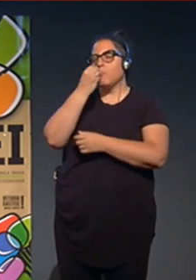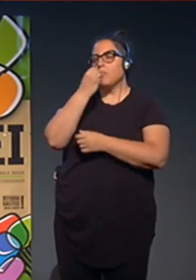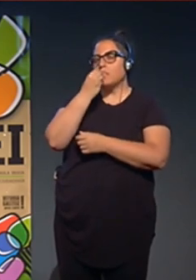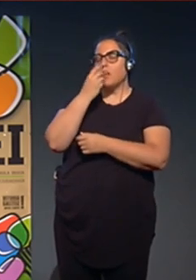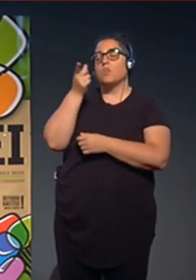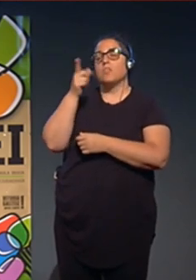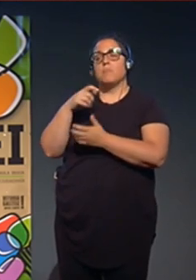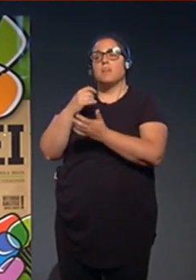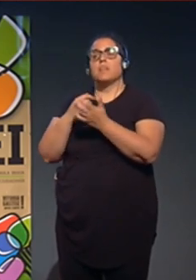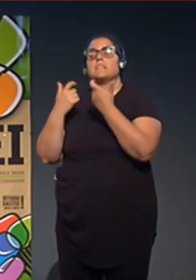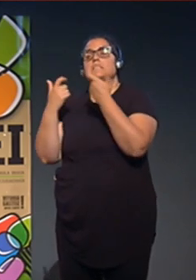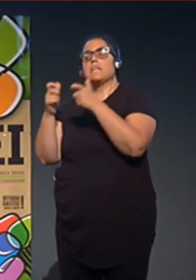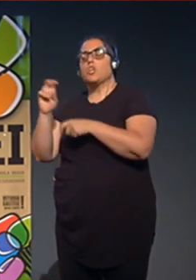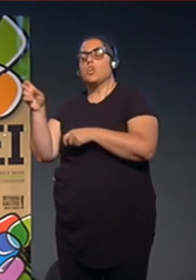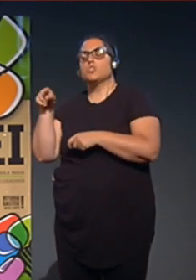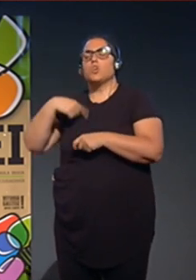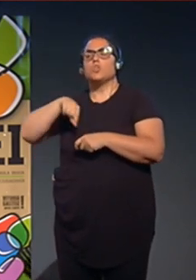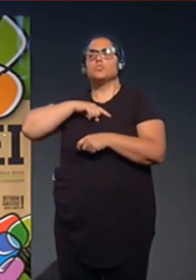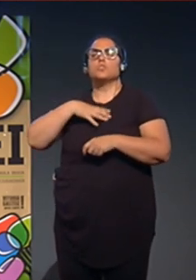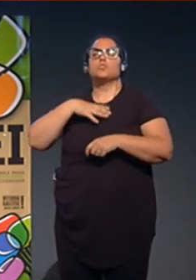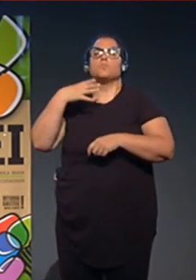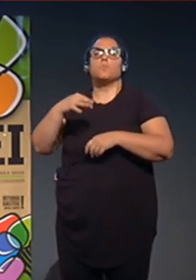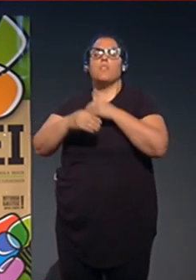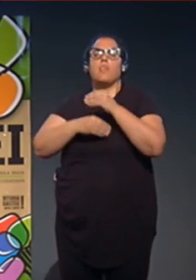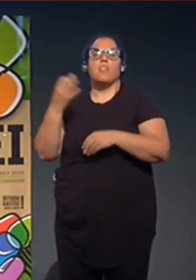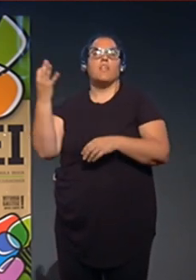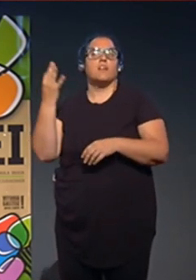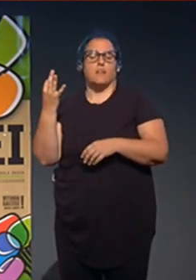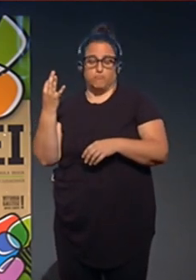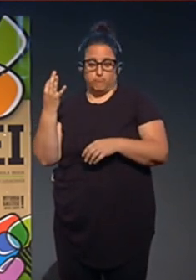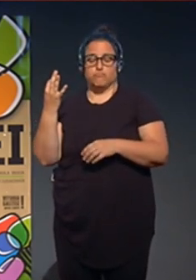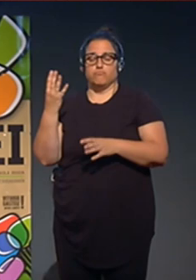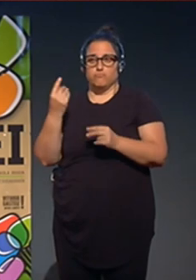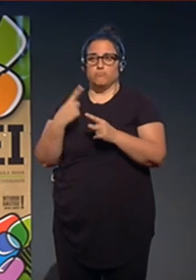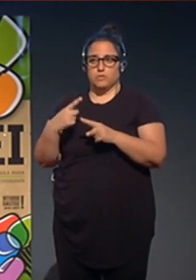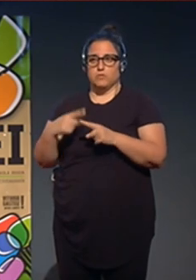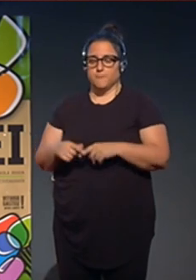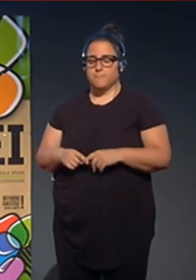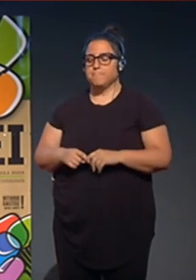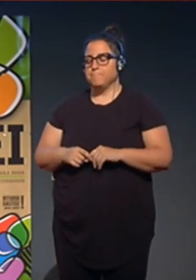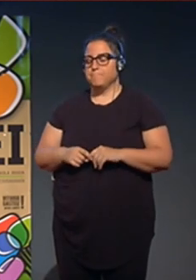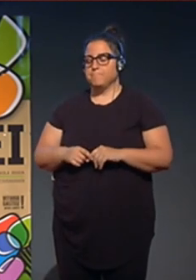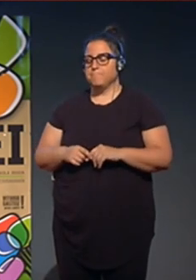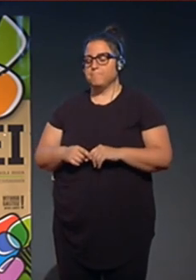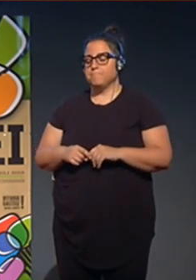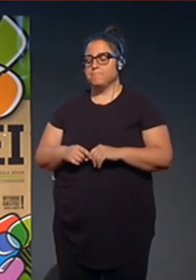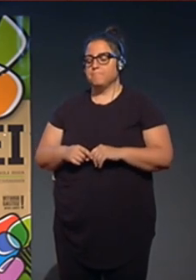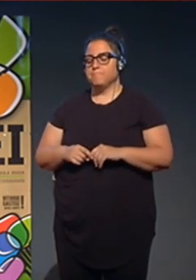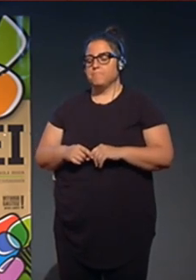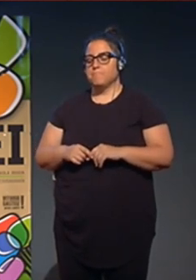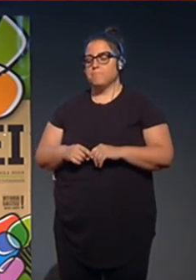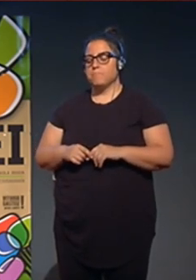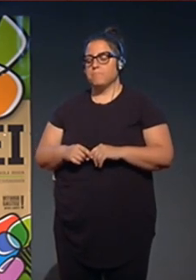hacer nosotros como ciudadanos yo creo que podemos hacer mucho Mira ya